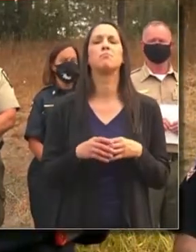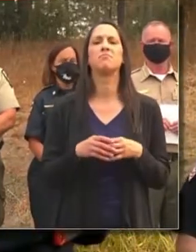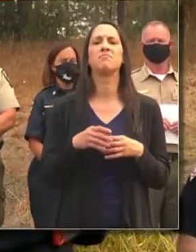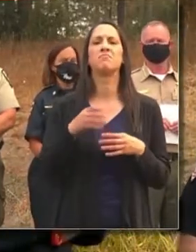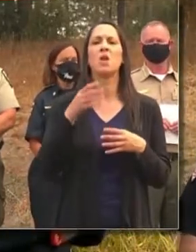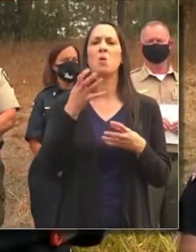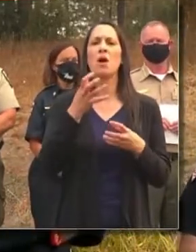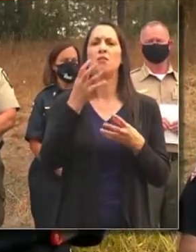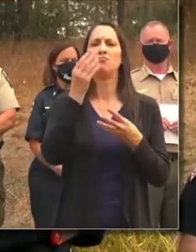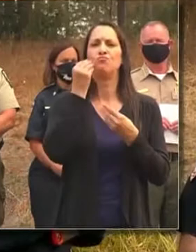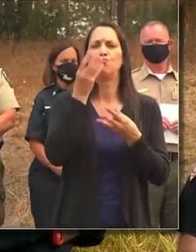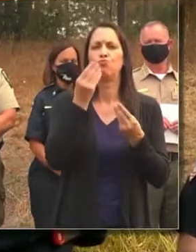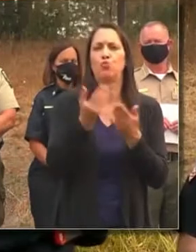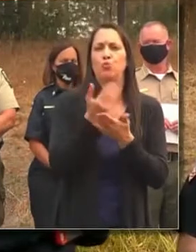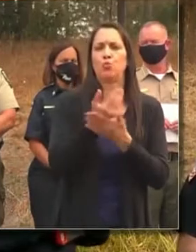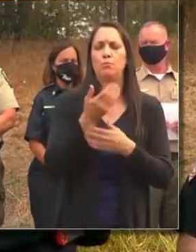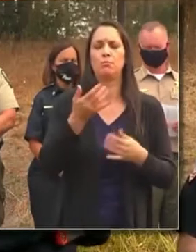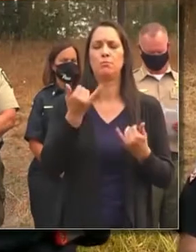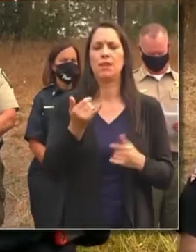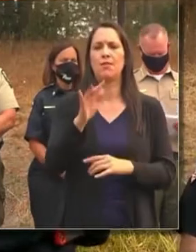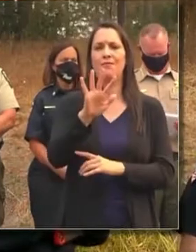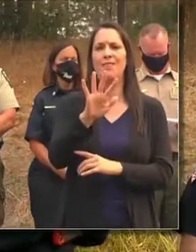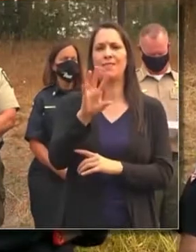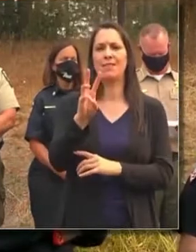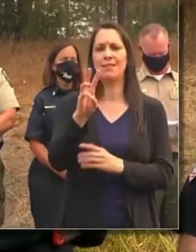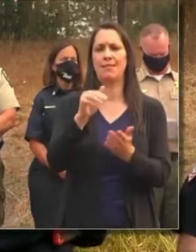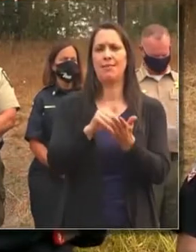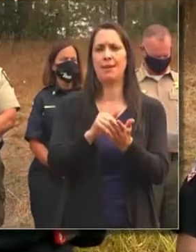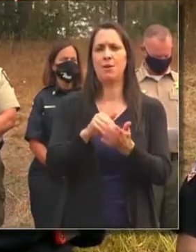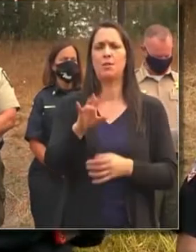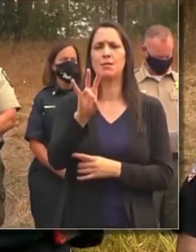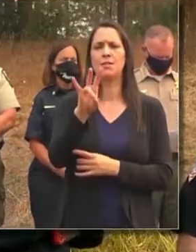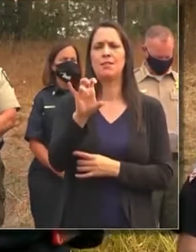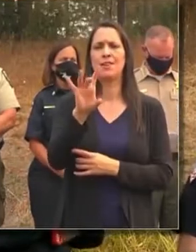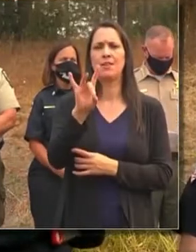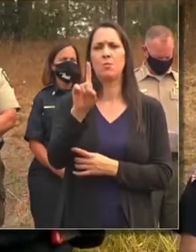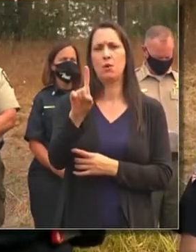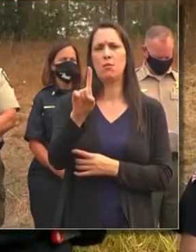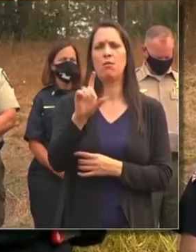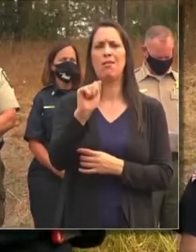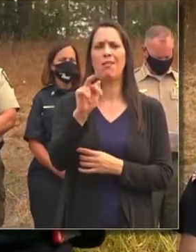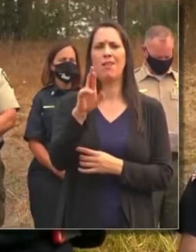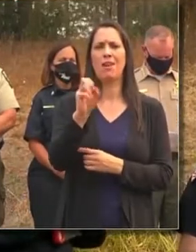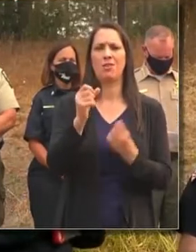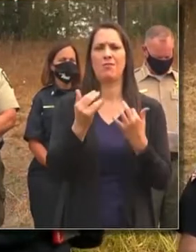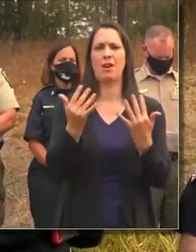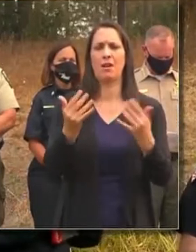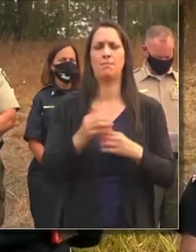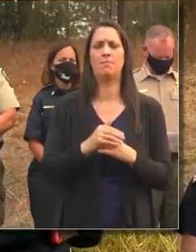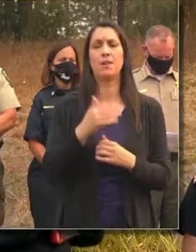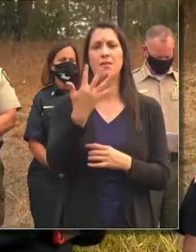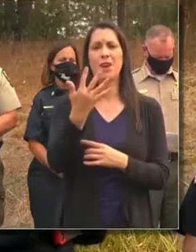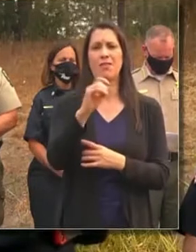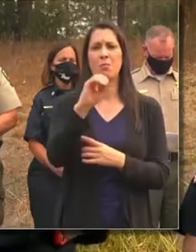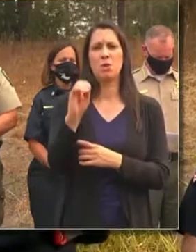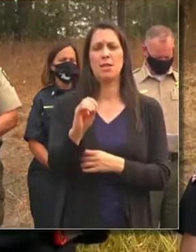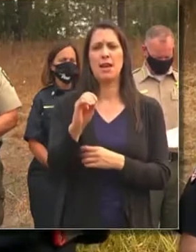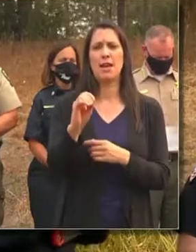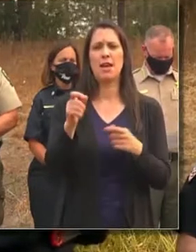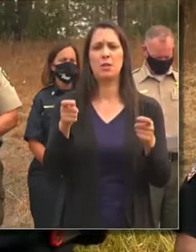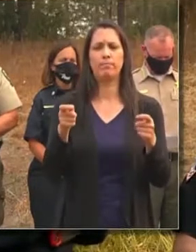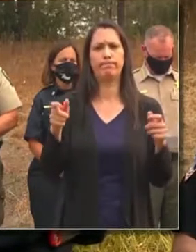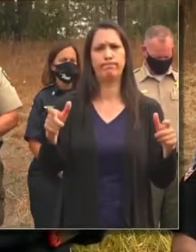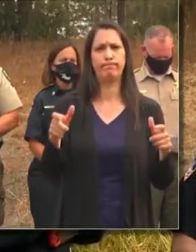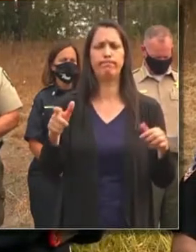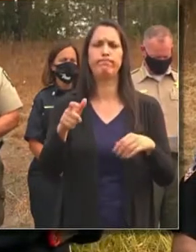una reseña breve en el incidente clase estamos aquí con 56 mil acres quemados el 5 por